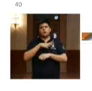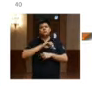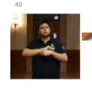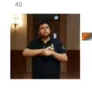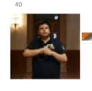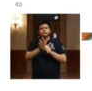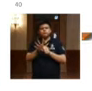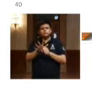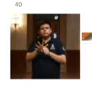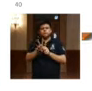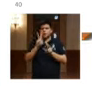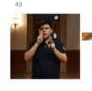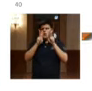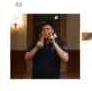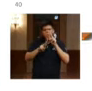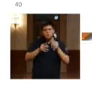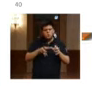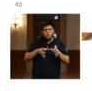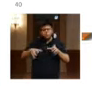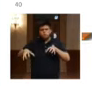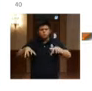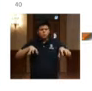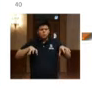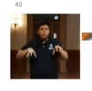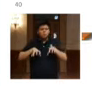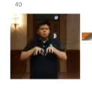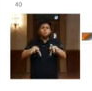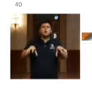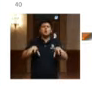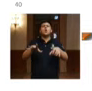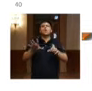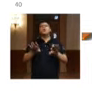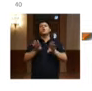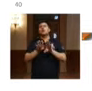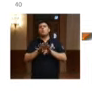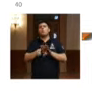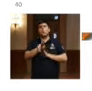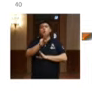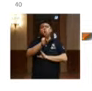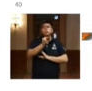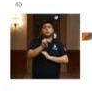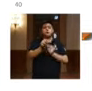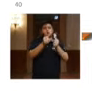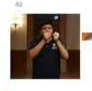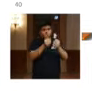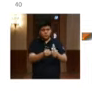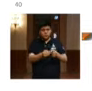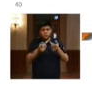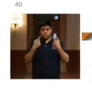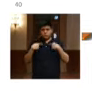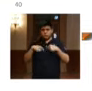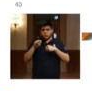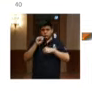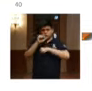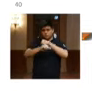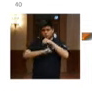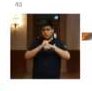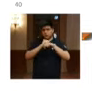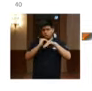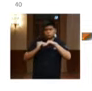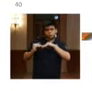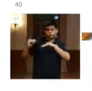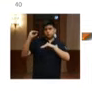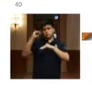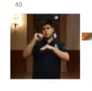tenemos la siguiente distribución. Tenemos 80 casos confirmados en personas de 60 años y más